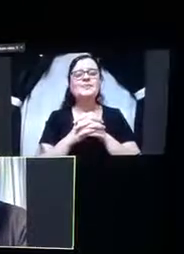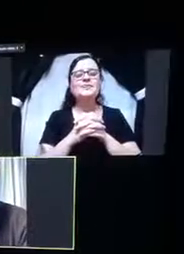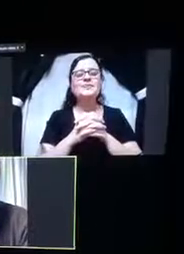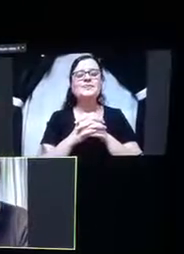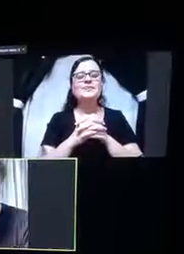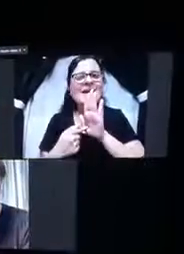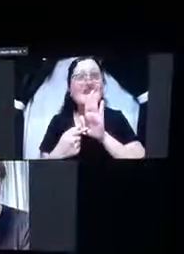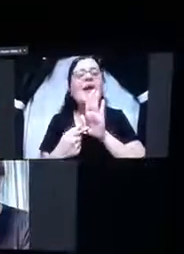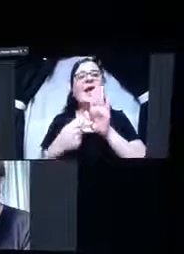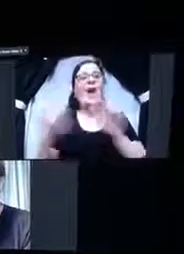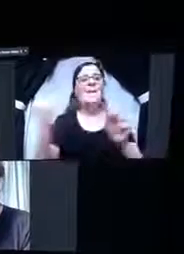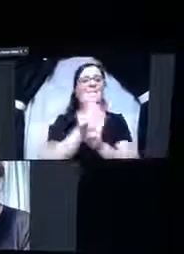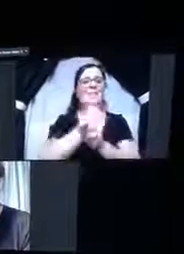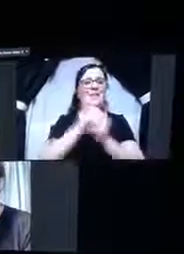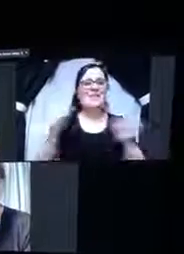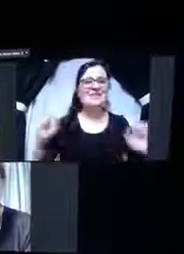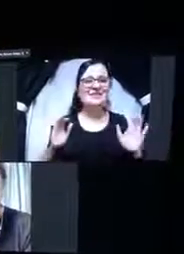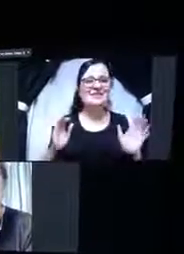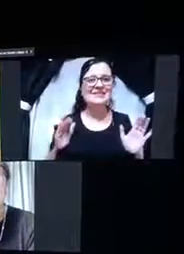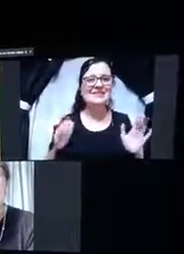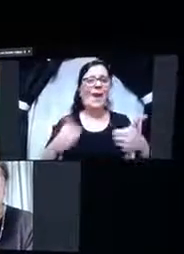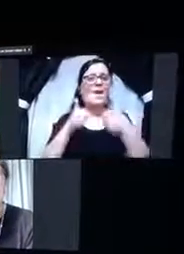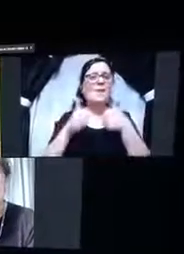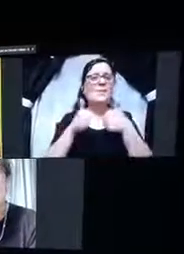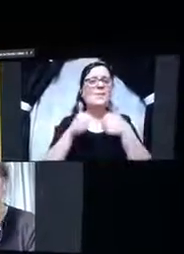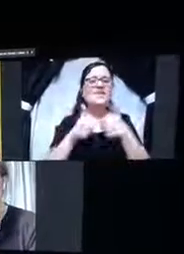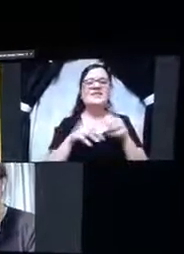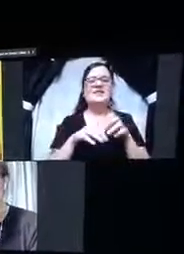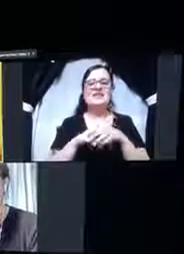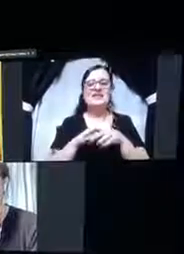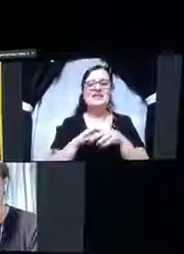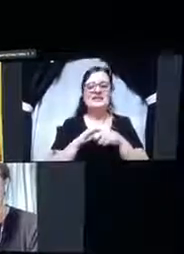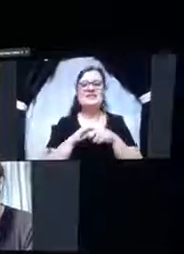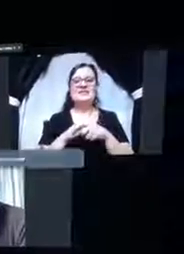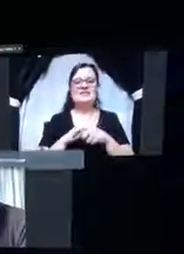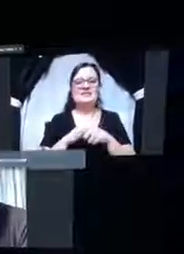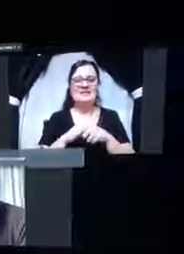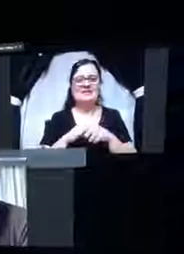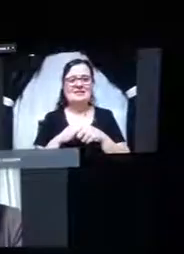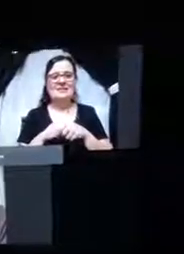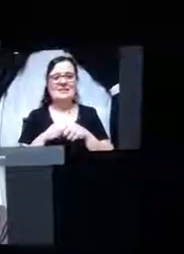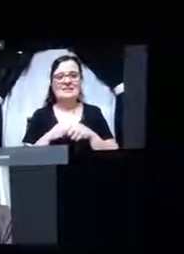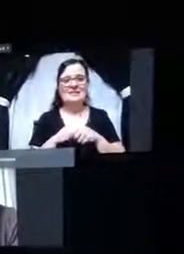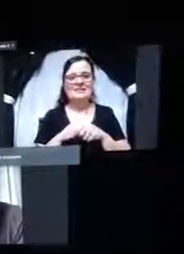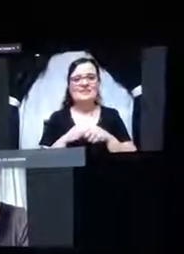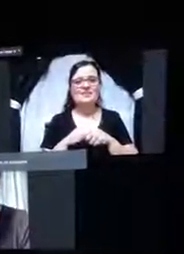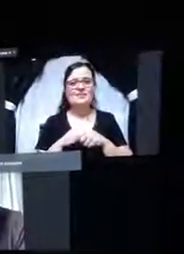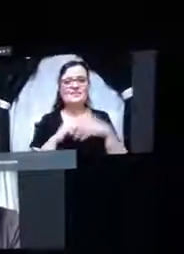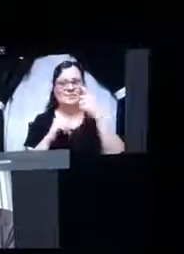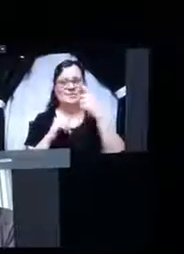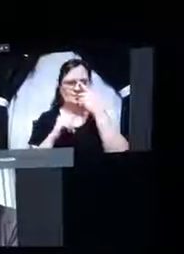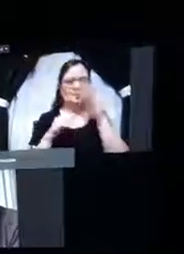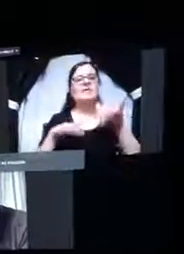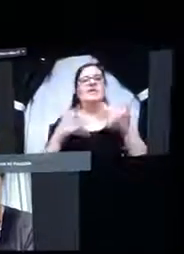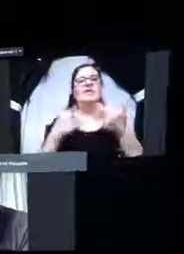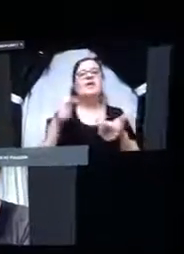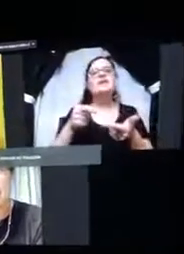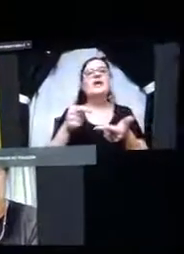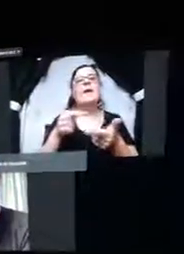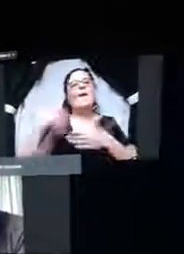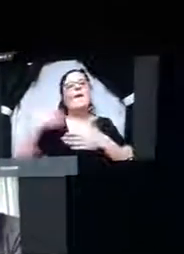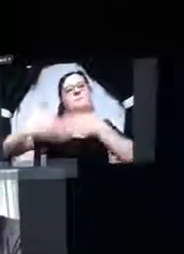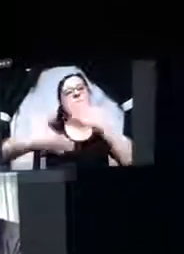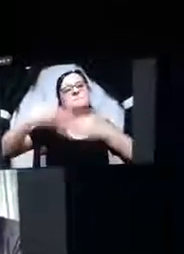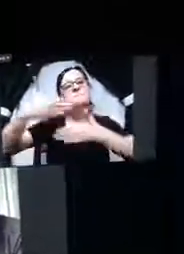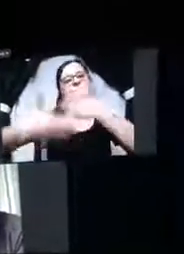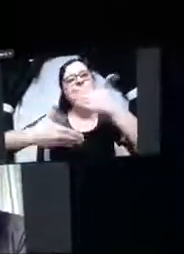y logró hilarla, ¿sí? Porque ¡qué bueno! Hubo un insight de ella. En este proceso de formación,